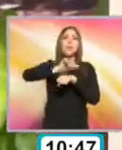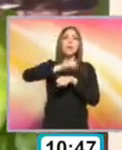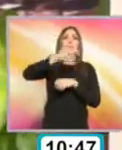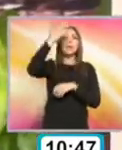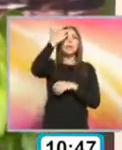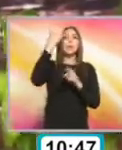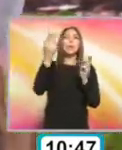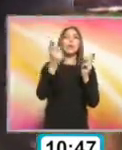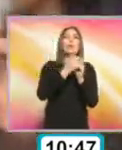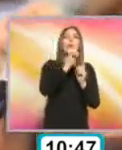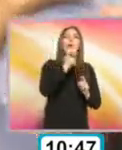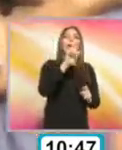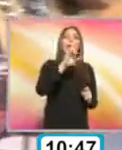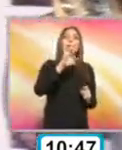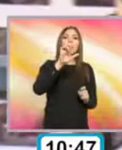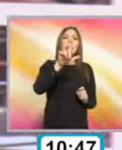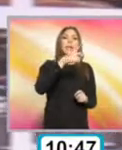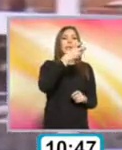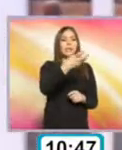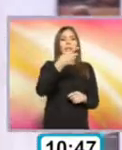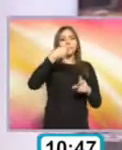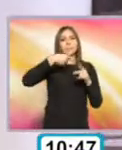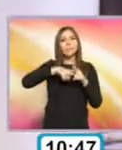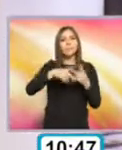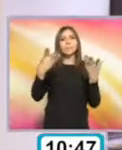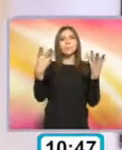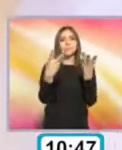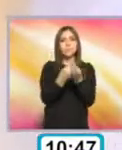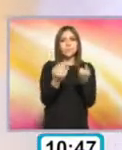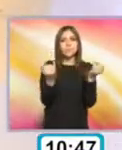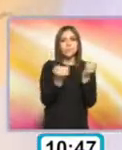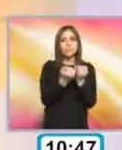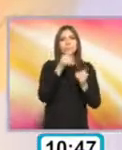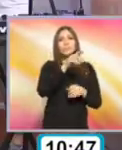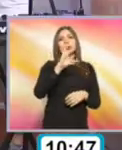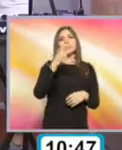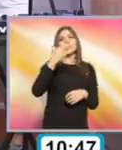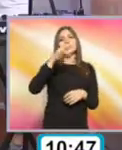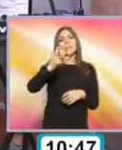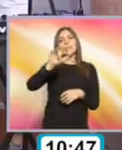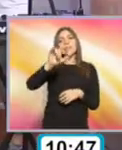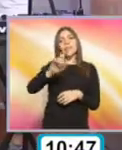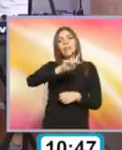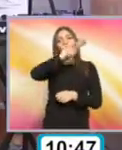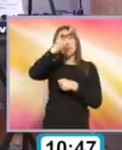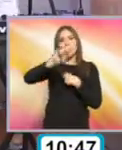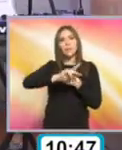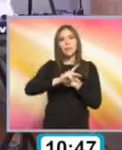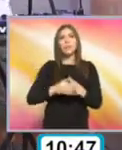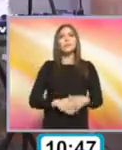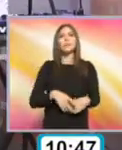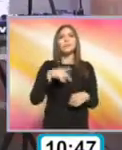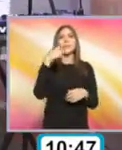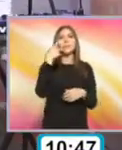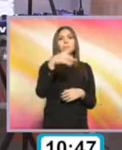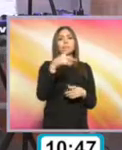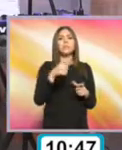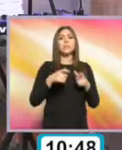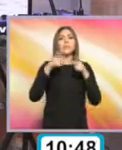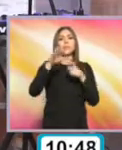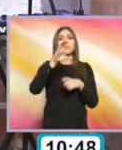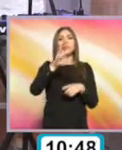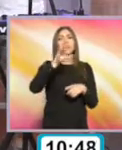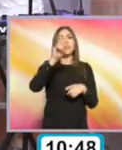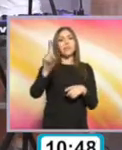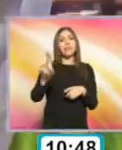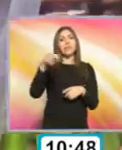conocimos a Ariel, que está con nosotros desde el principio también. Bien, maestro. Que es Y de bueno, el Chile. material discográfico se llama Rabdomancia.